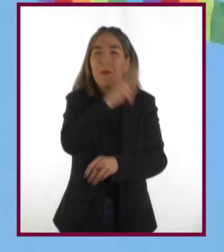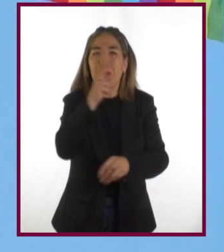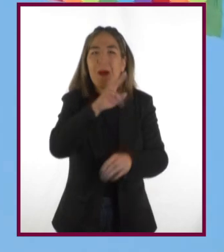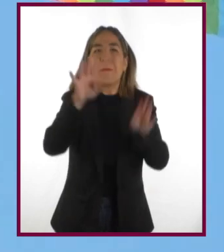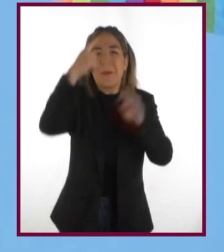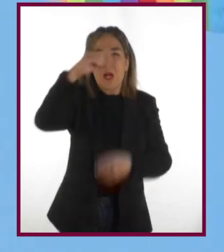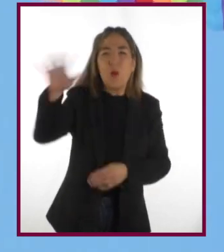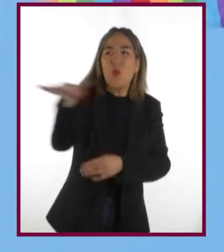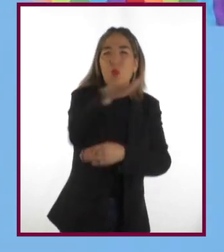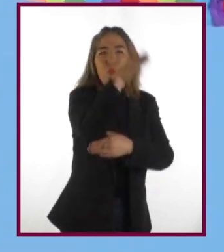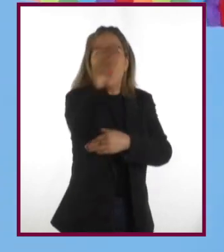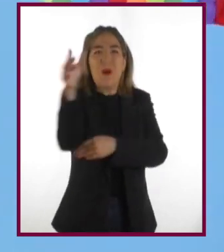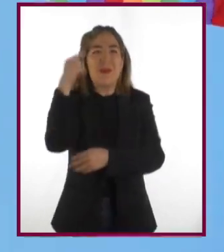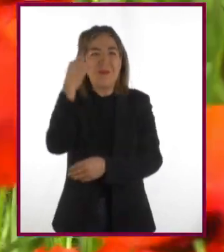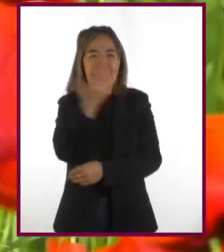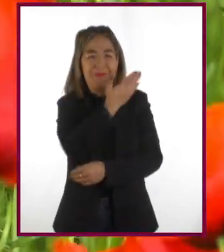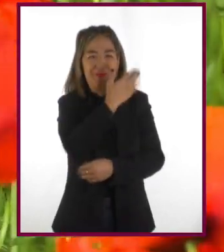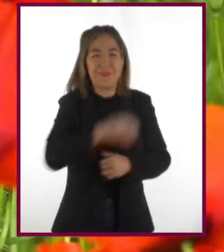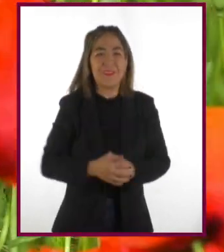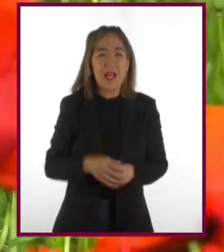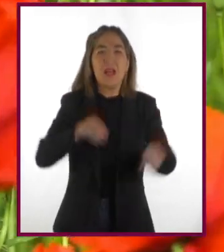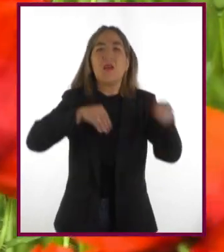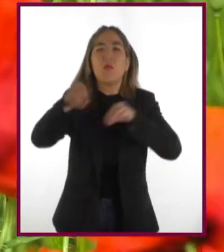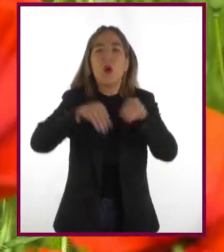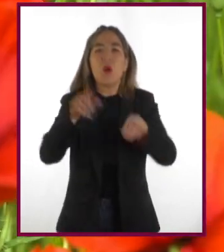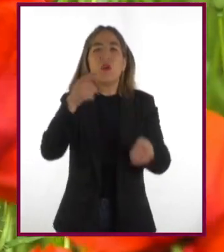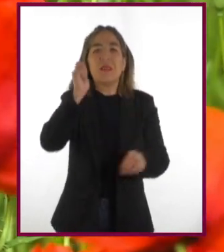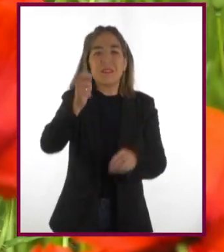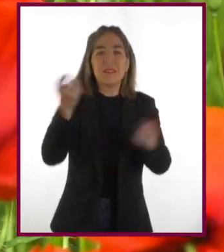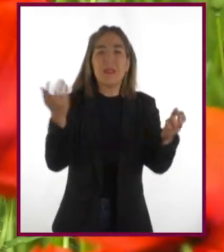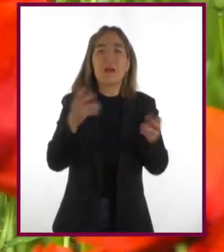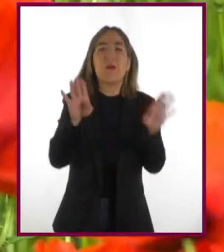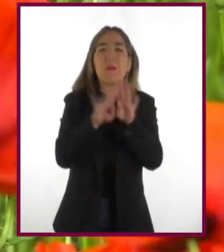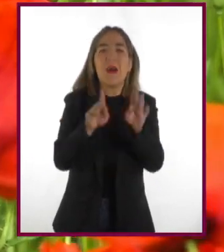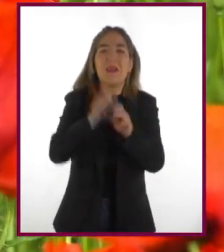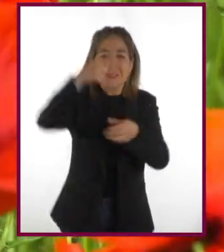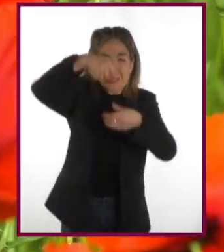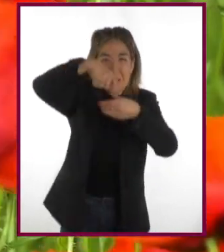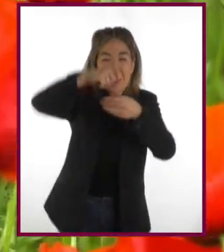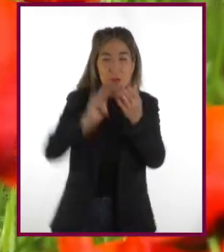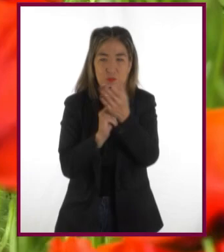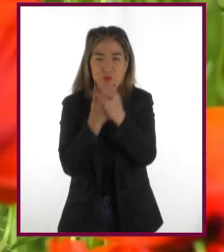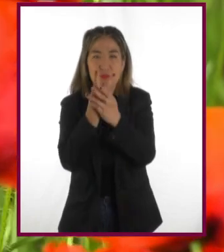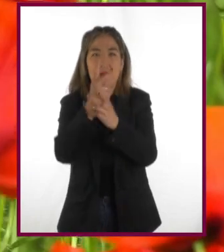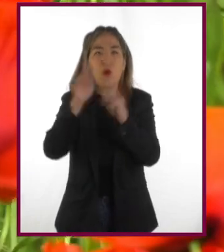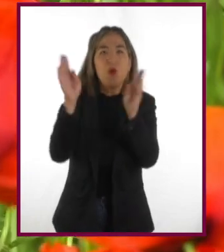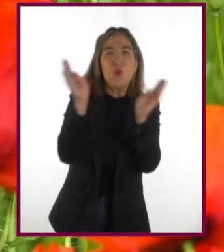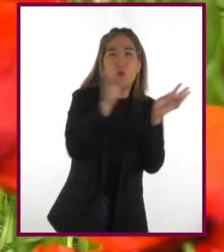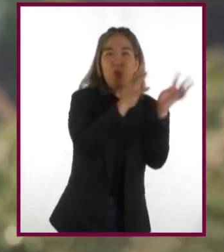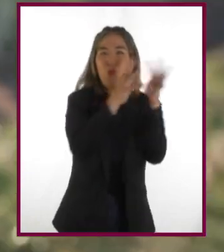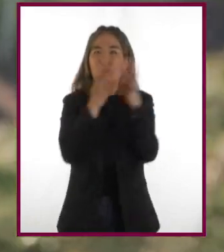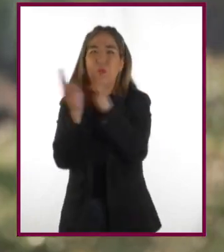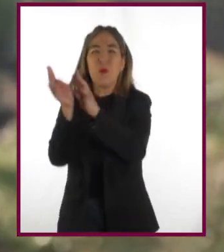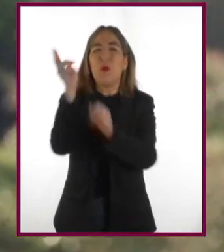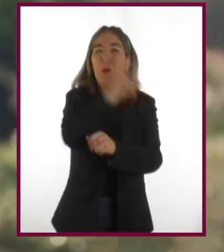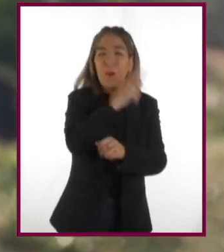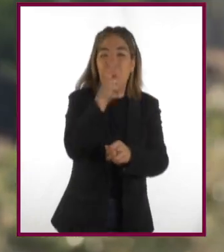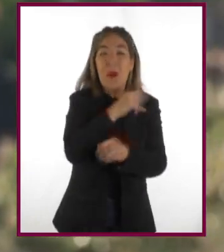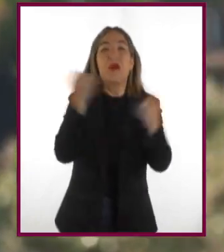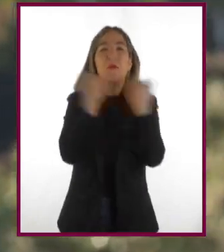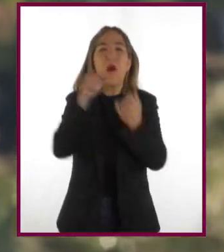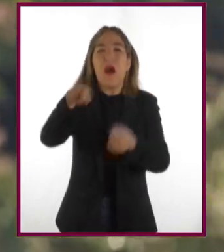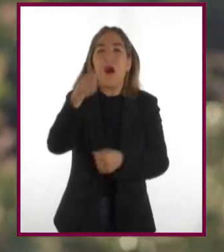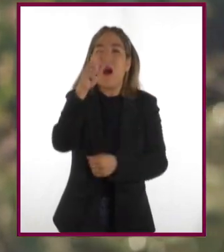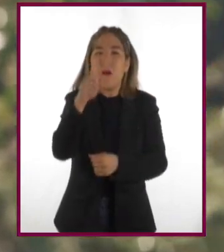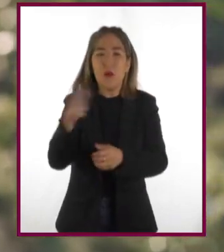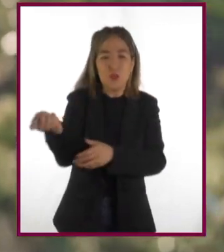para que mi papalote pueda volar mejor. La dirección que toma el polen o las semillas de las flores cuando se las lleva el viento. O la trayectoria que